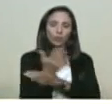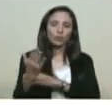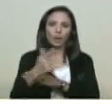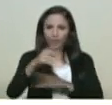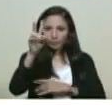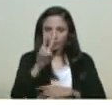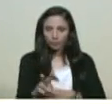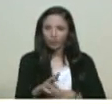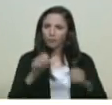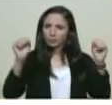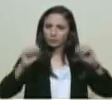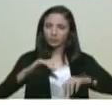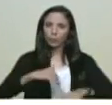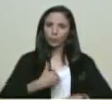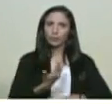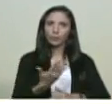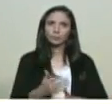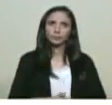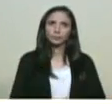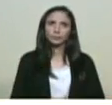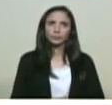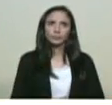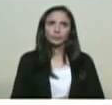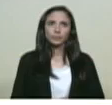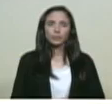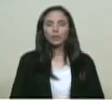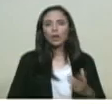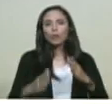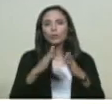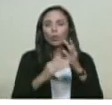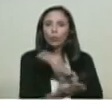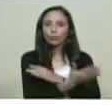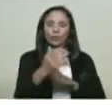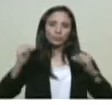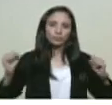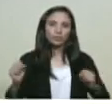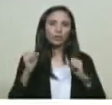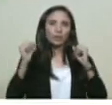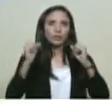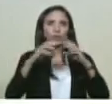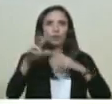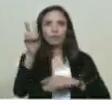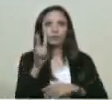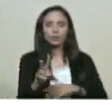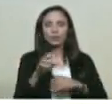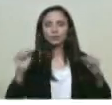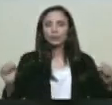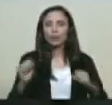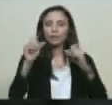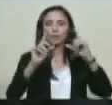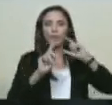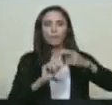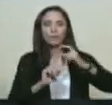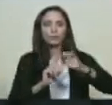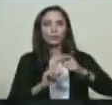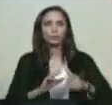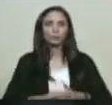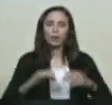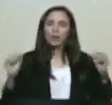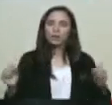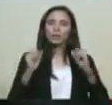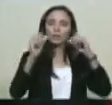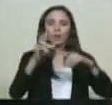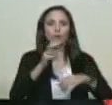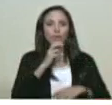Venezuela, sí se puede, hermanos y hermanas, ¡que viva Venezuela! ¡Viva! Que viva el petro. Que viva el